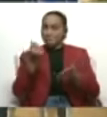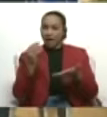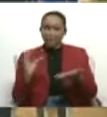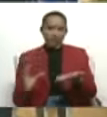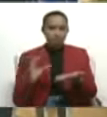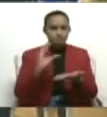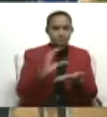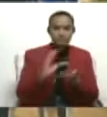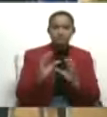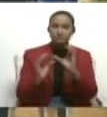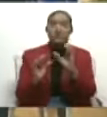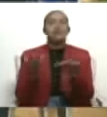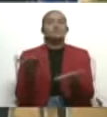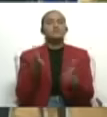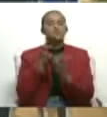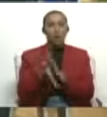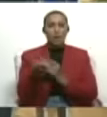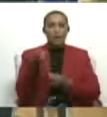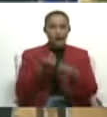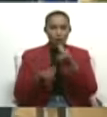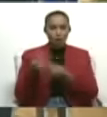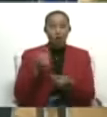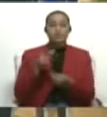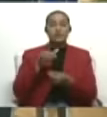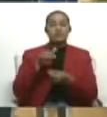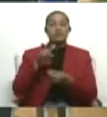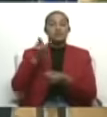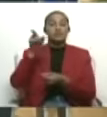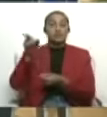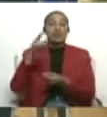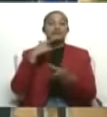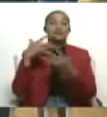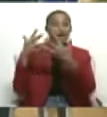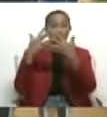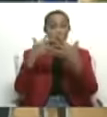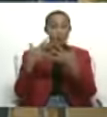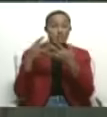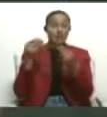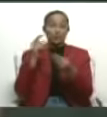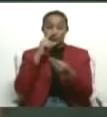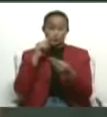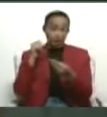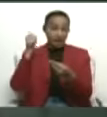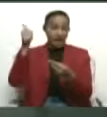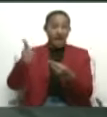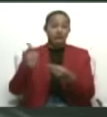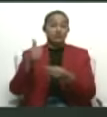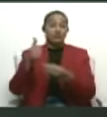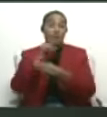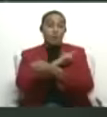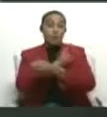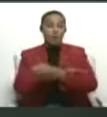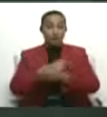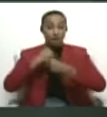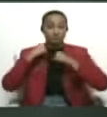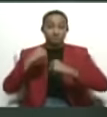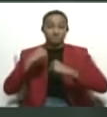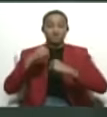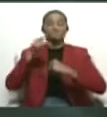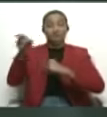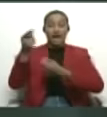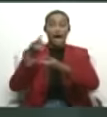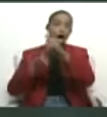finanzas internacional que Estados Unidos siempre durante muchos años ha presentado como un sistema